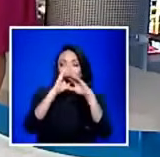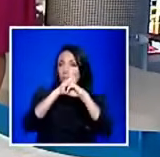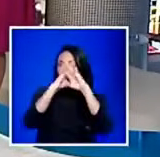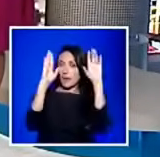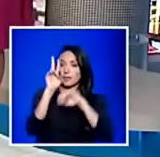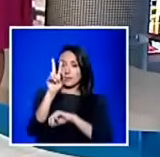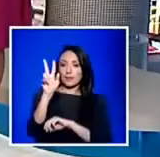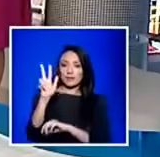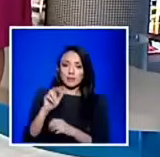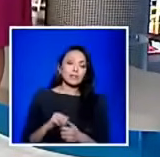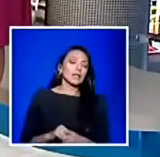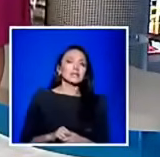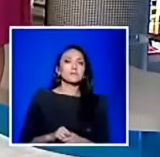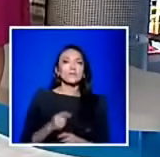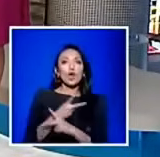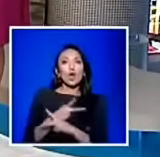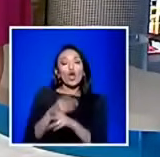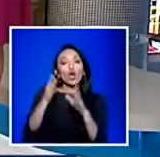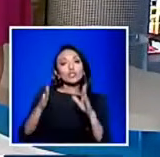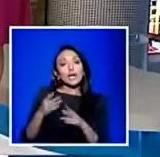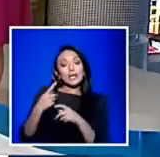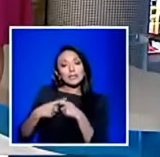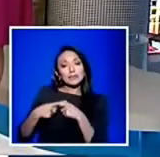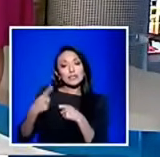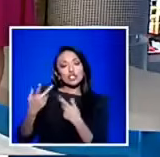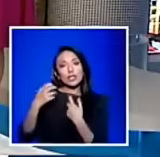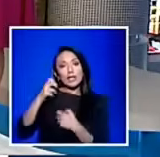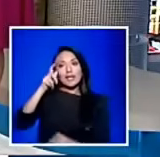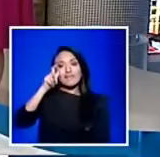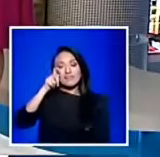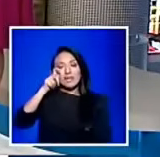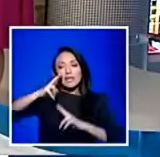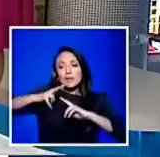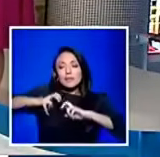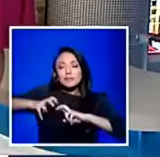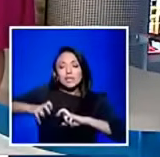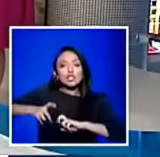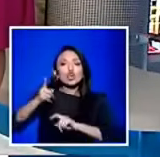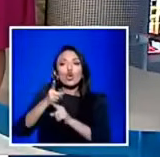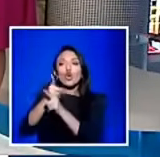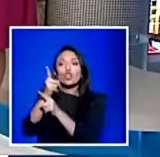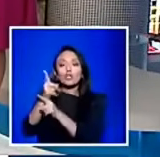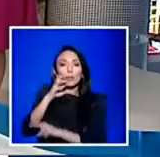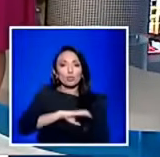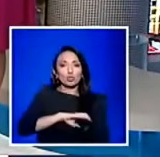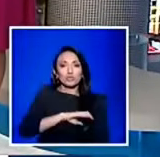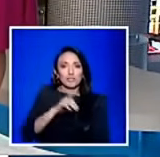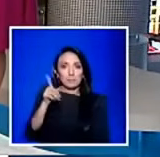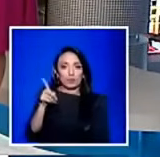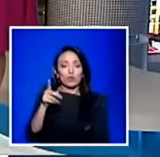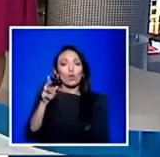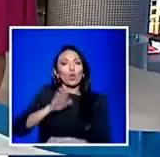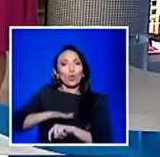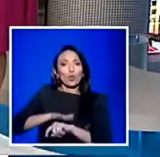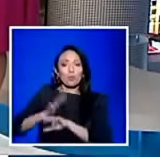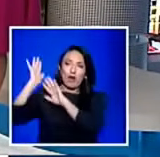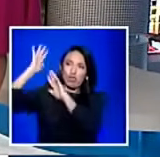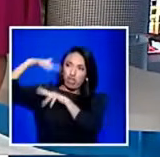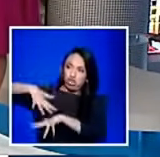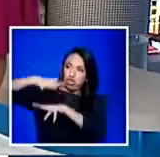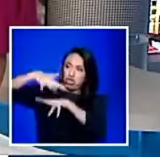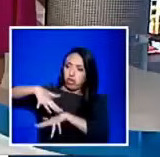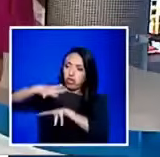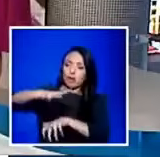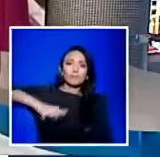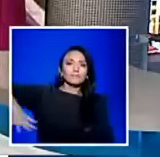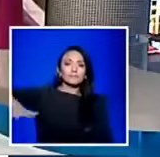23 minutos. Concejales de Quito iniciarán procesos de fiscalización contra instituciones municipales por las afectaciones que dejó el aluvión